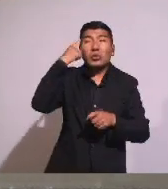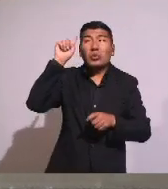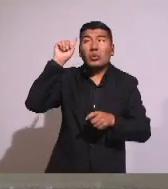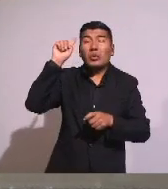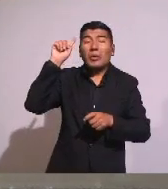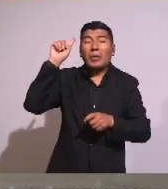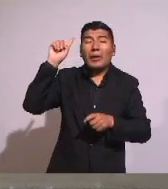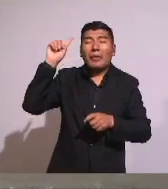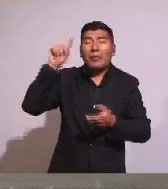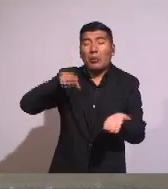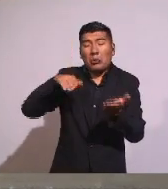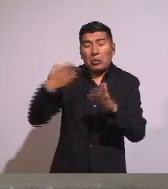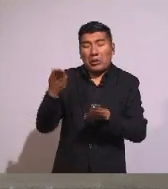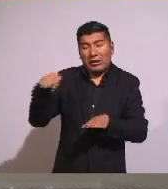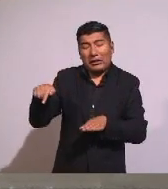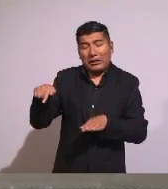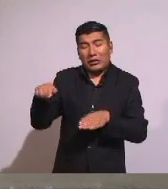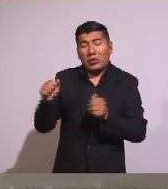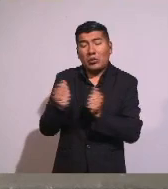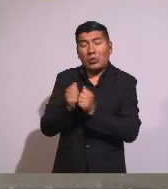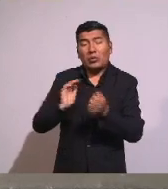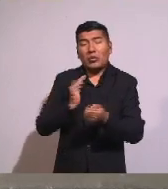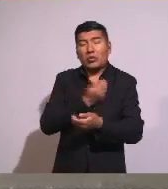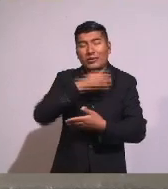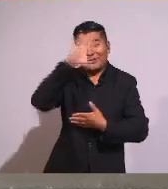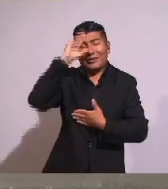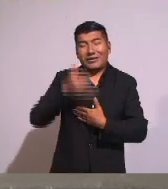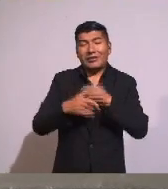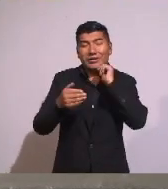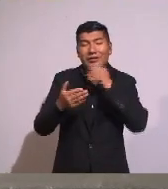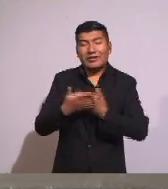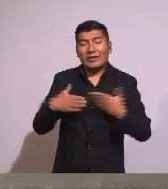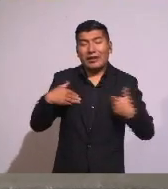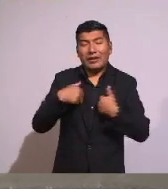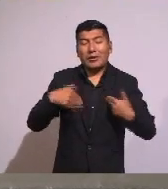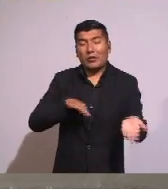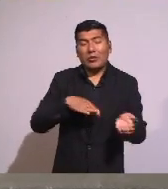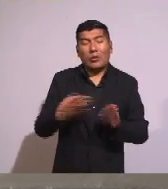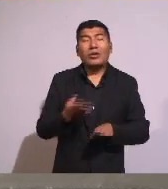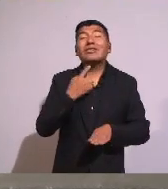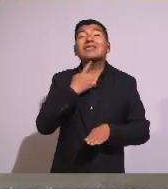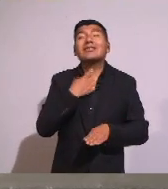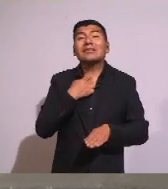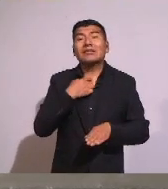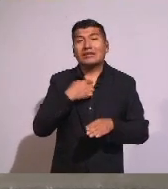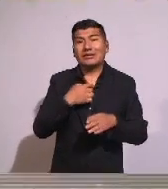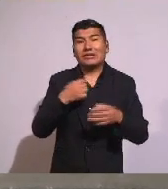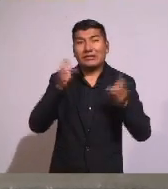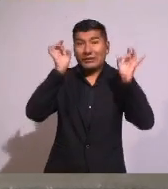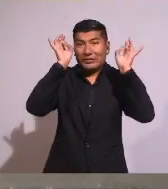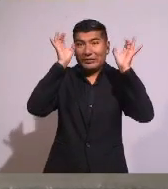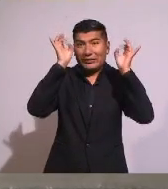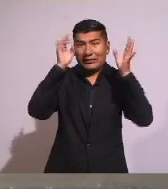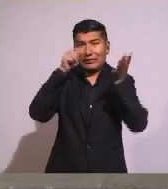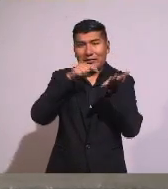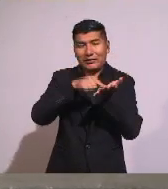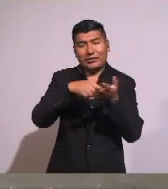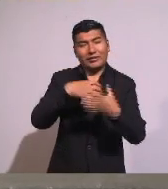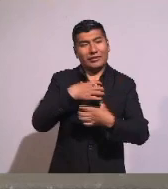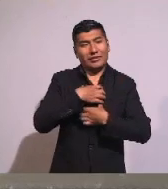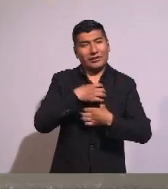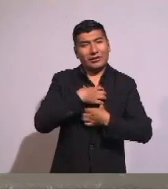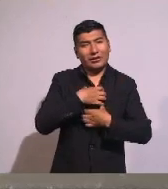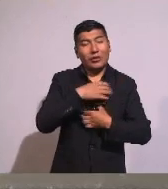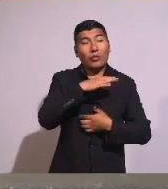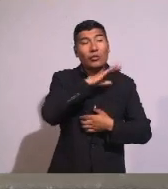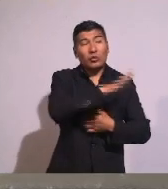morirse junto con nuestros hijos y nuestro ganado es grave esta queja porque en